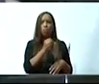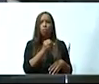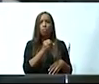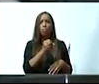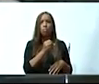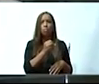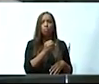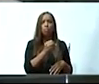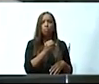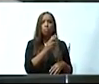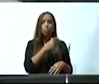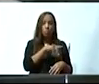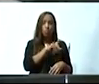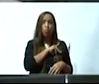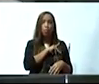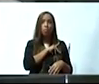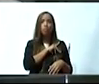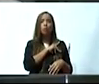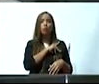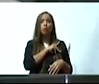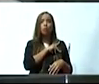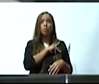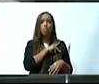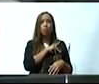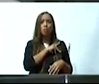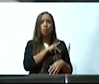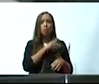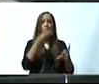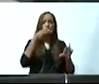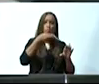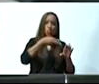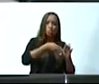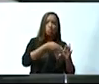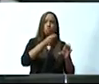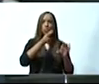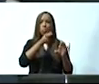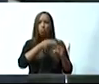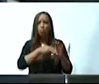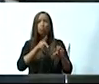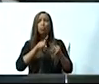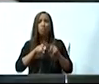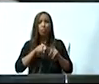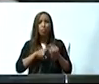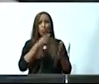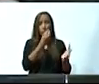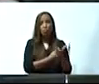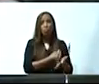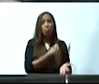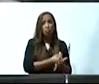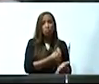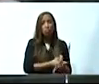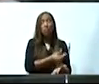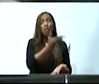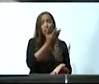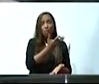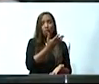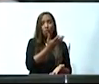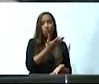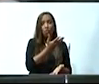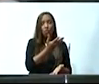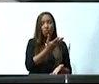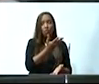costos marginales de generación pues se reduzcan significativamente, logrando esto, que